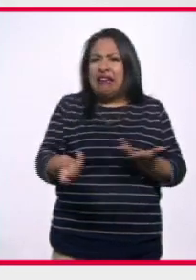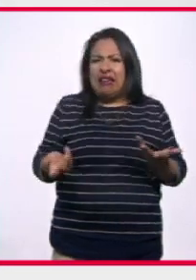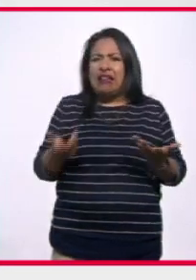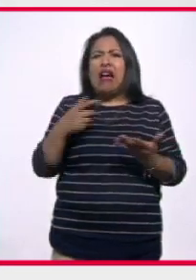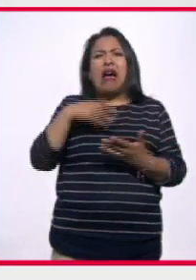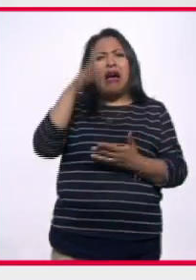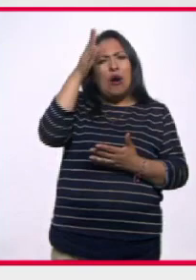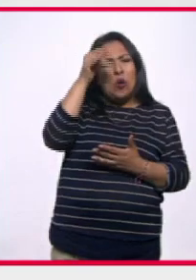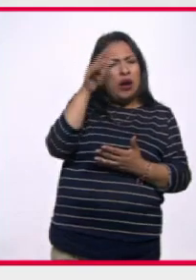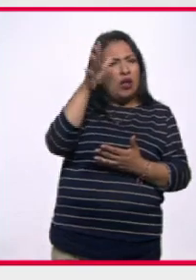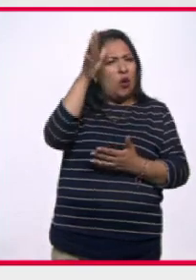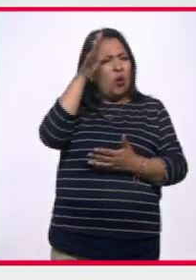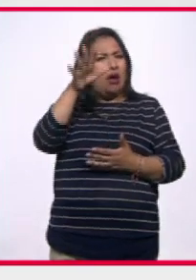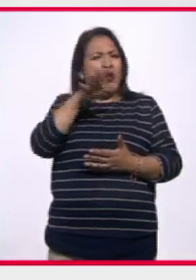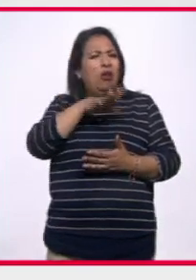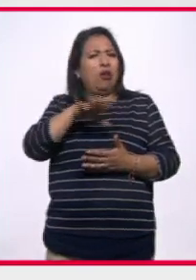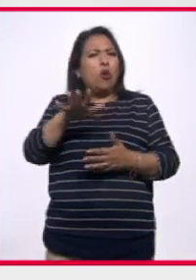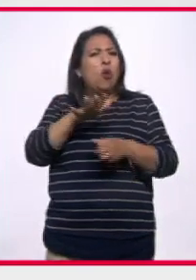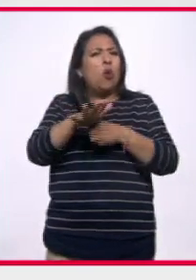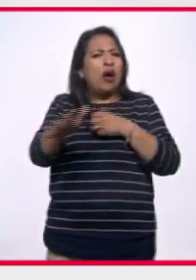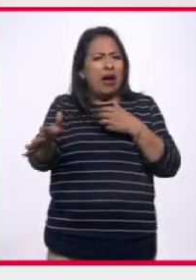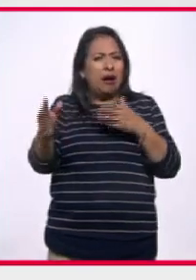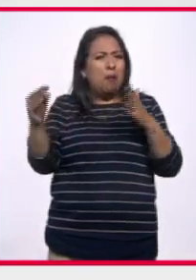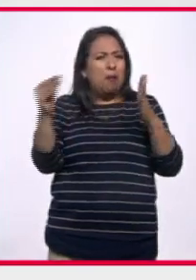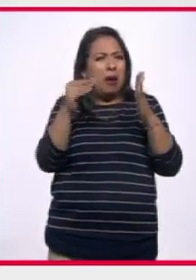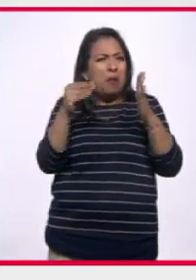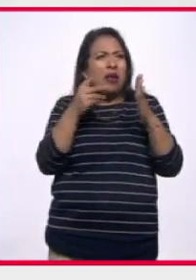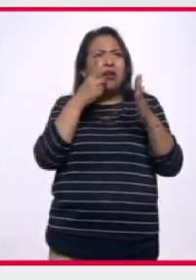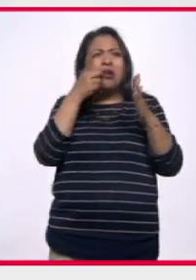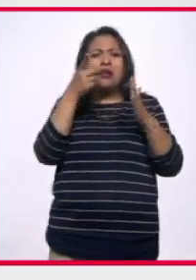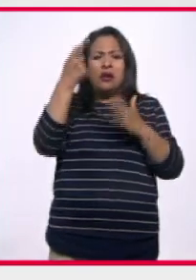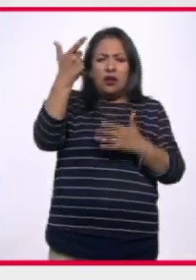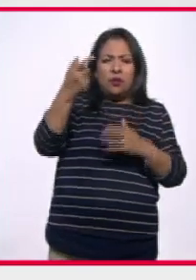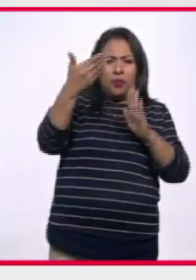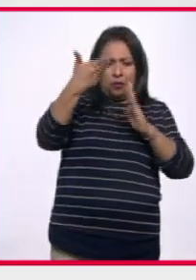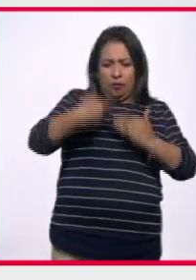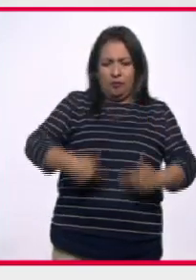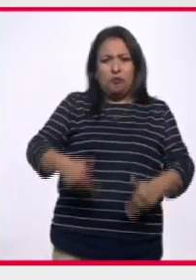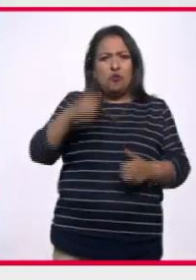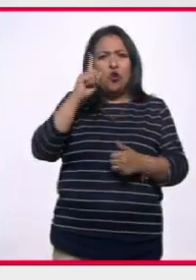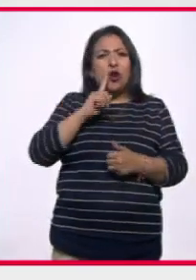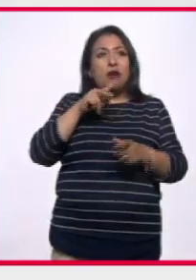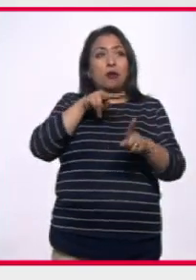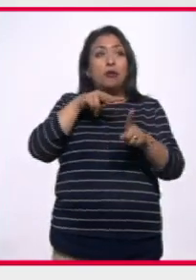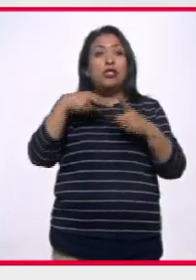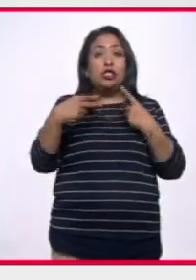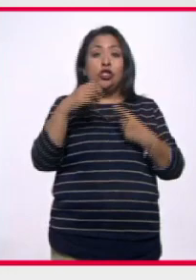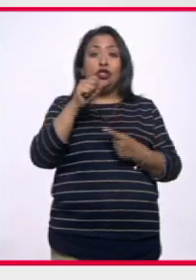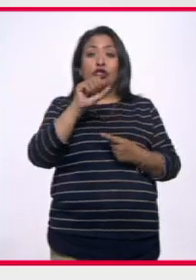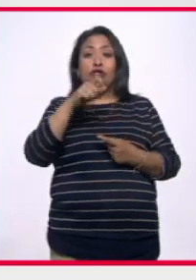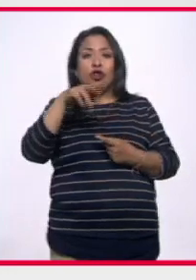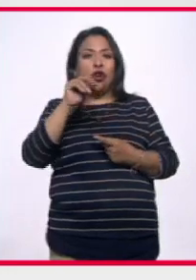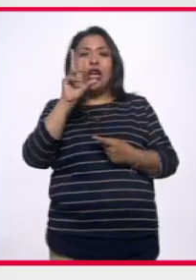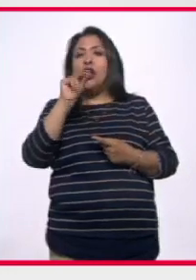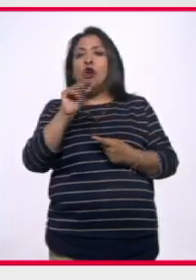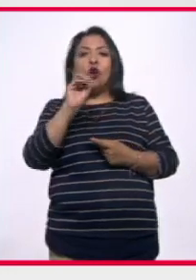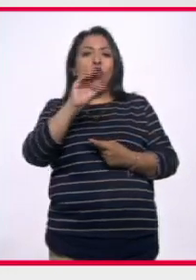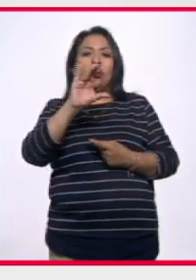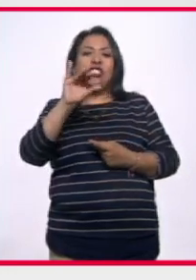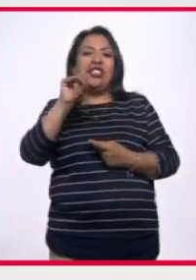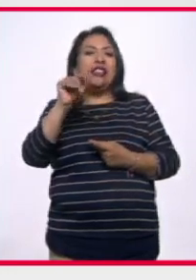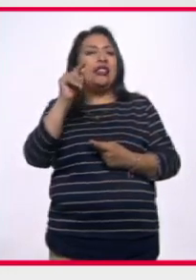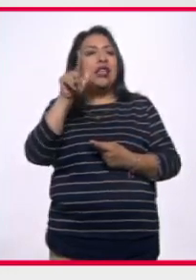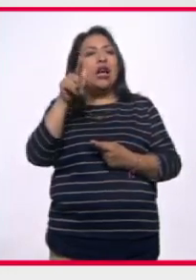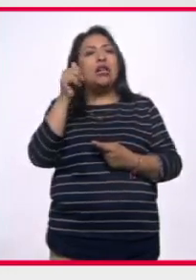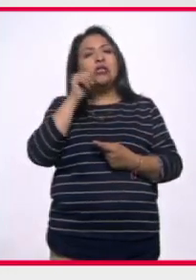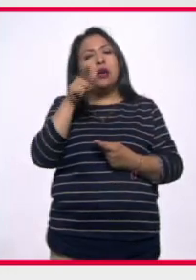está de acuerdo y en que no está de acuerdo el que se diga de cómo es ser mujer pero desde la perspectivas o que no desde la perspectiva occidental que siempre